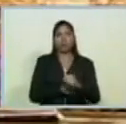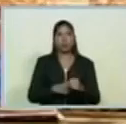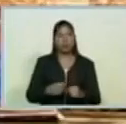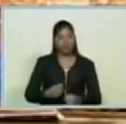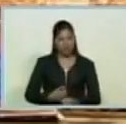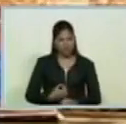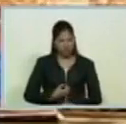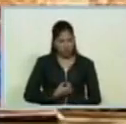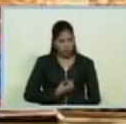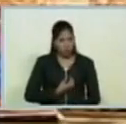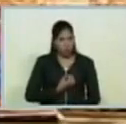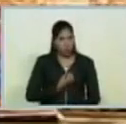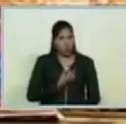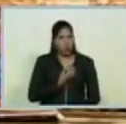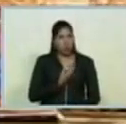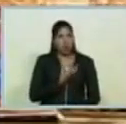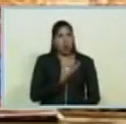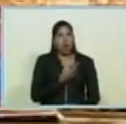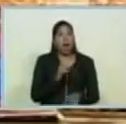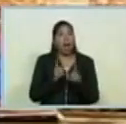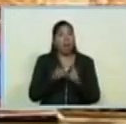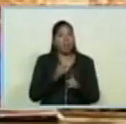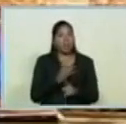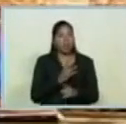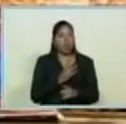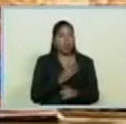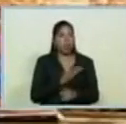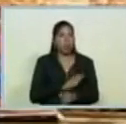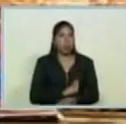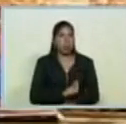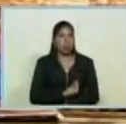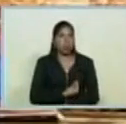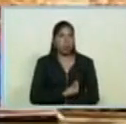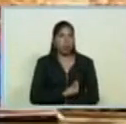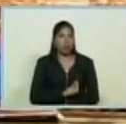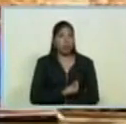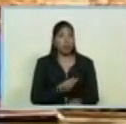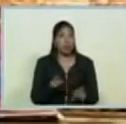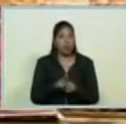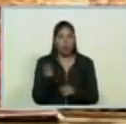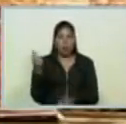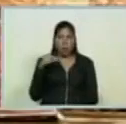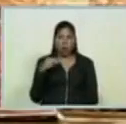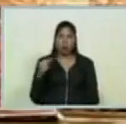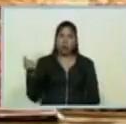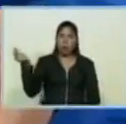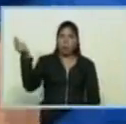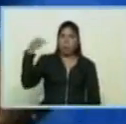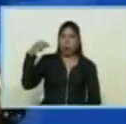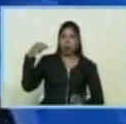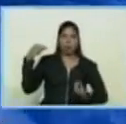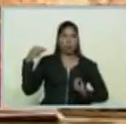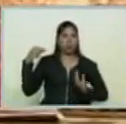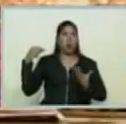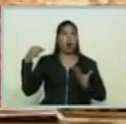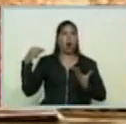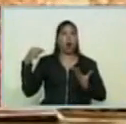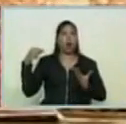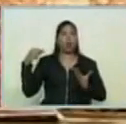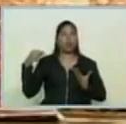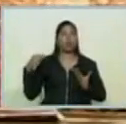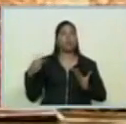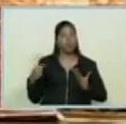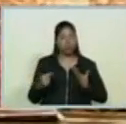alma la fuerza realmente que a veces está dormida. Despiertan, despiertan nosotros. Cuando Donald Trump